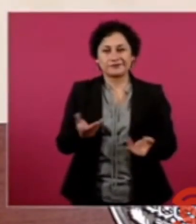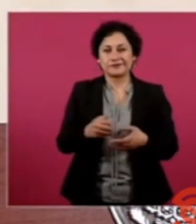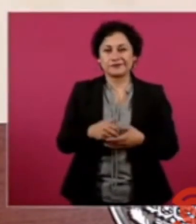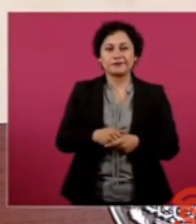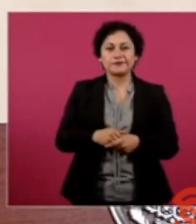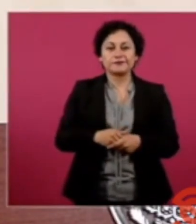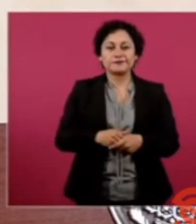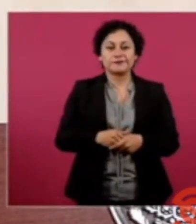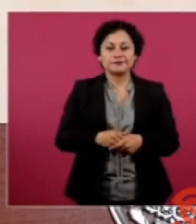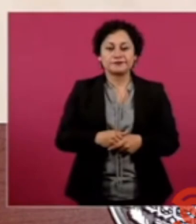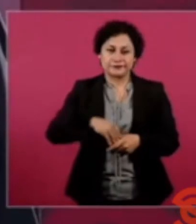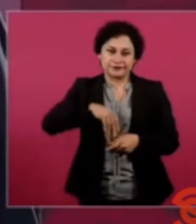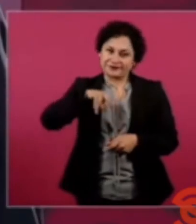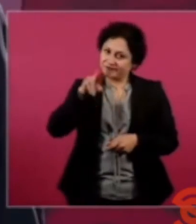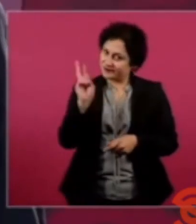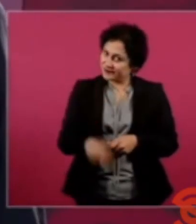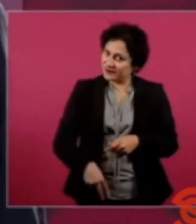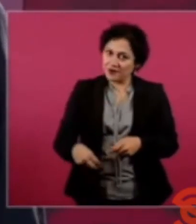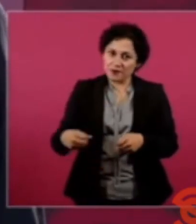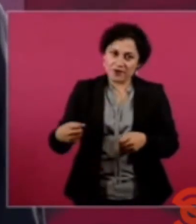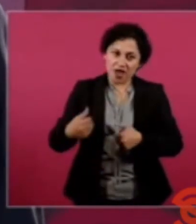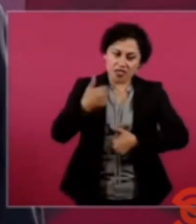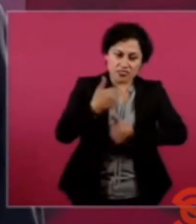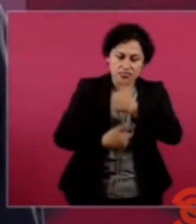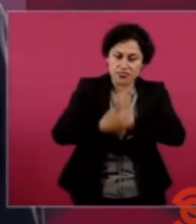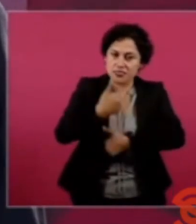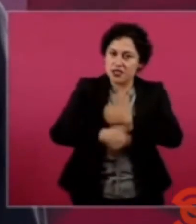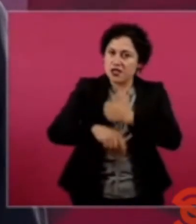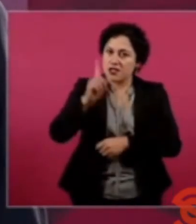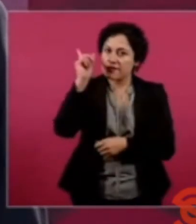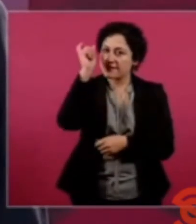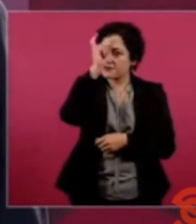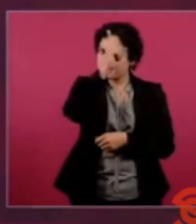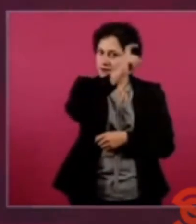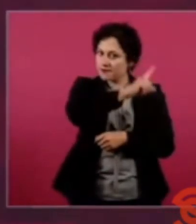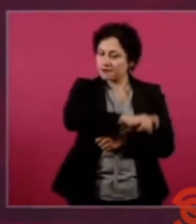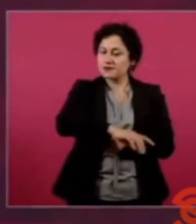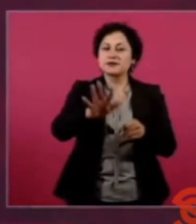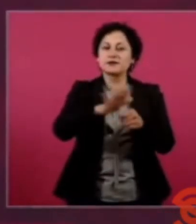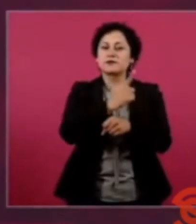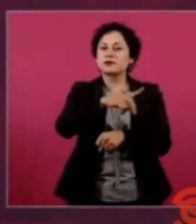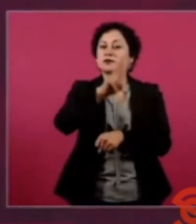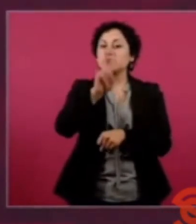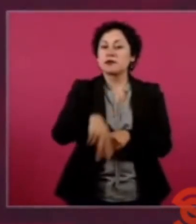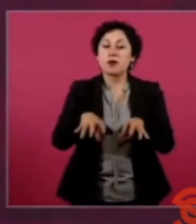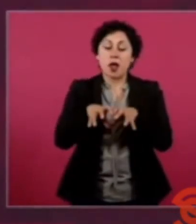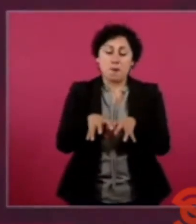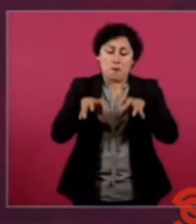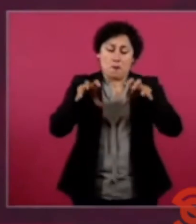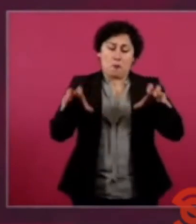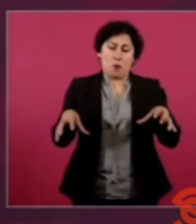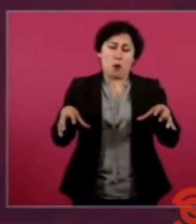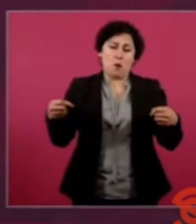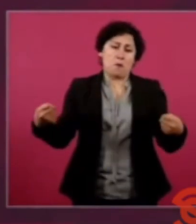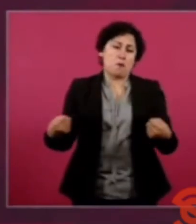estaba complicada la situación, porque sí había una polarización.